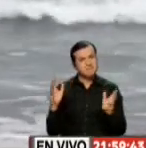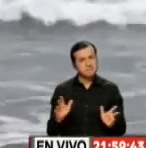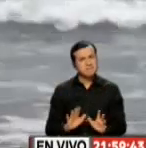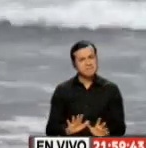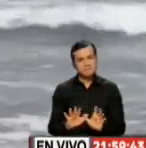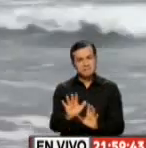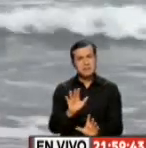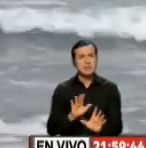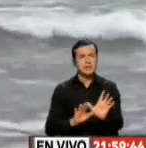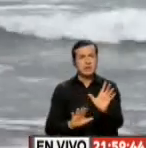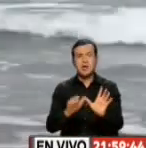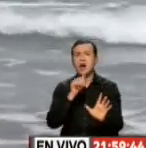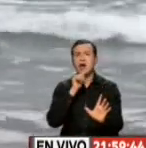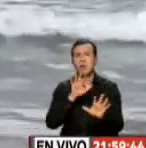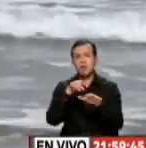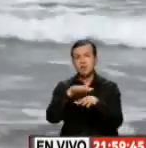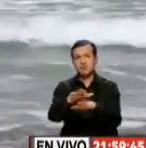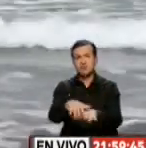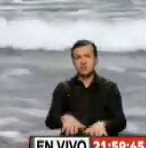al cetáceo al mar.